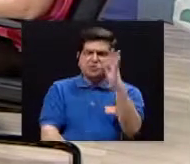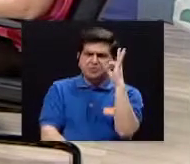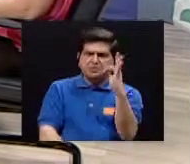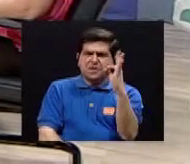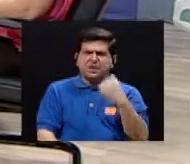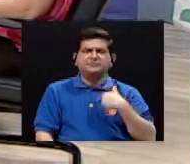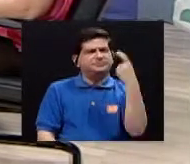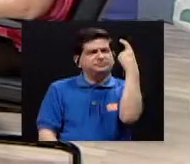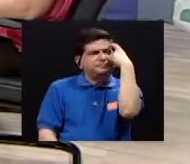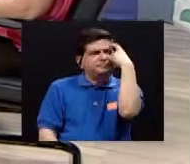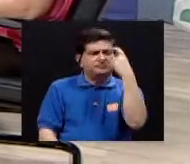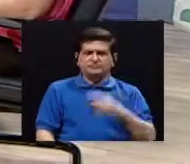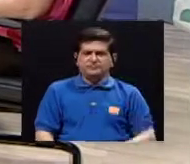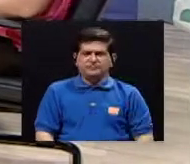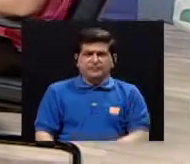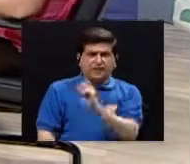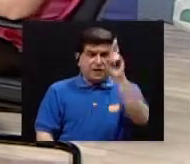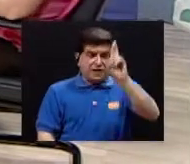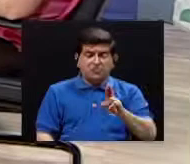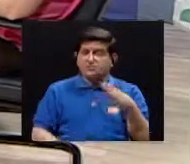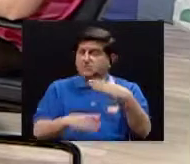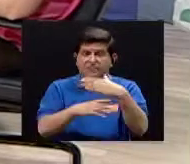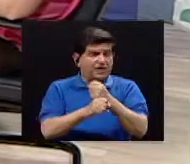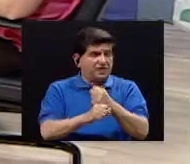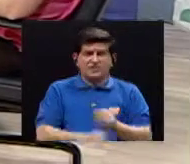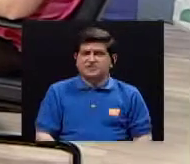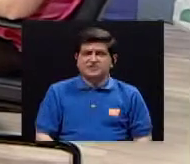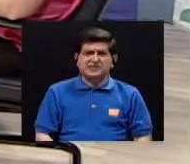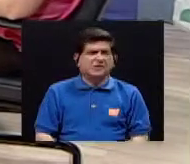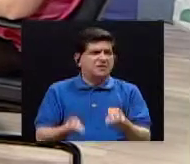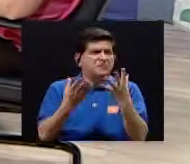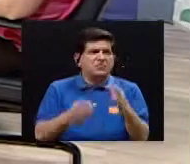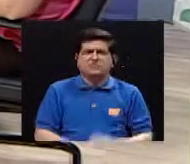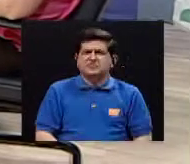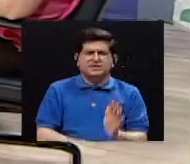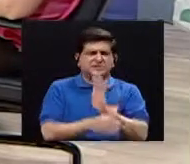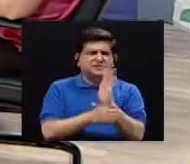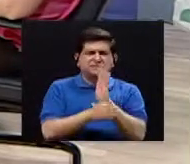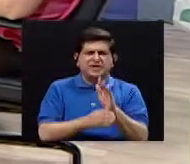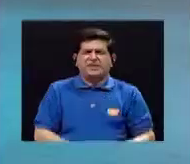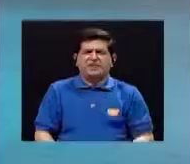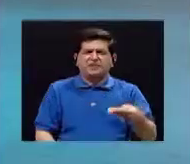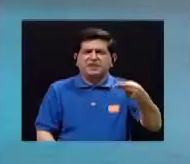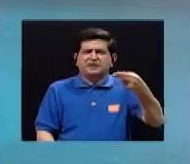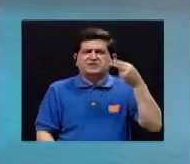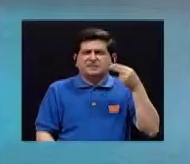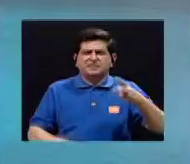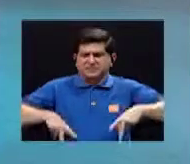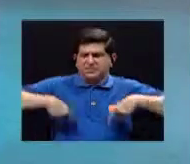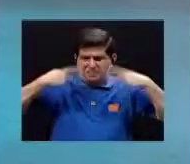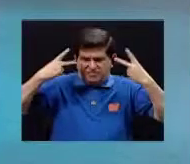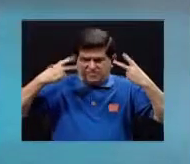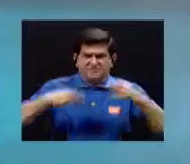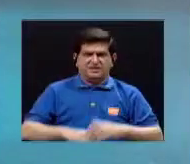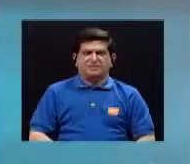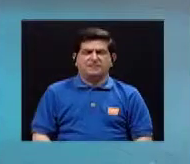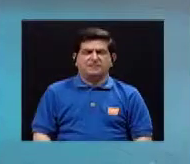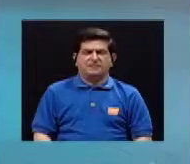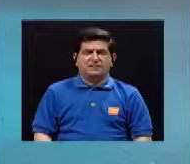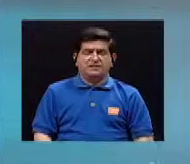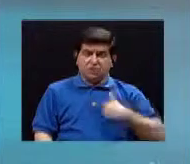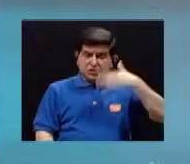muy bien yo estaba pensando que digamos que en costa rica no se han hecho muchas biopic o películas 2d